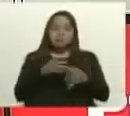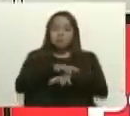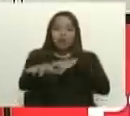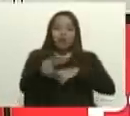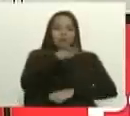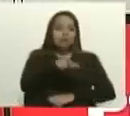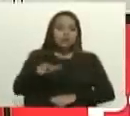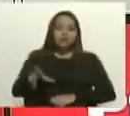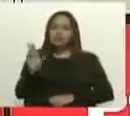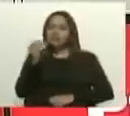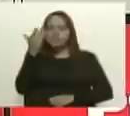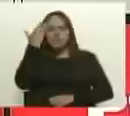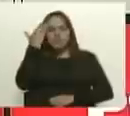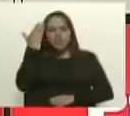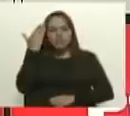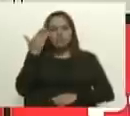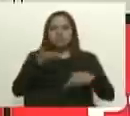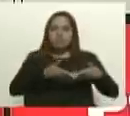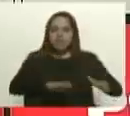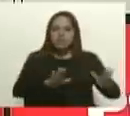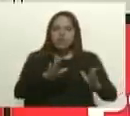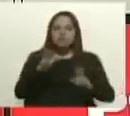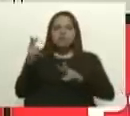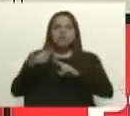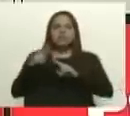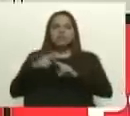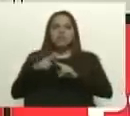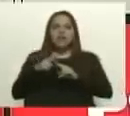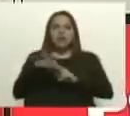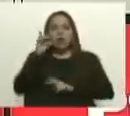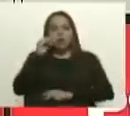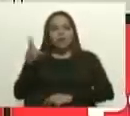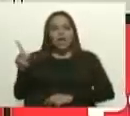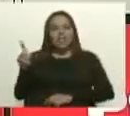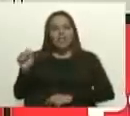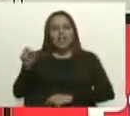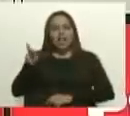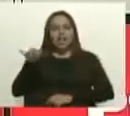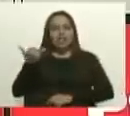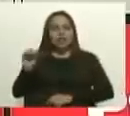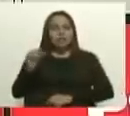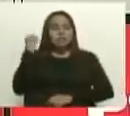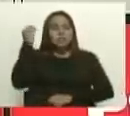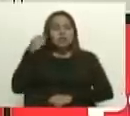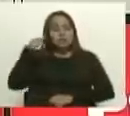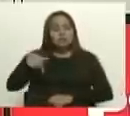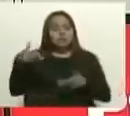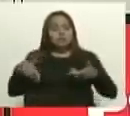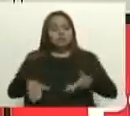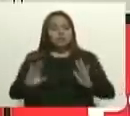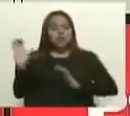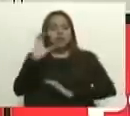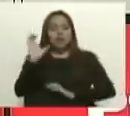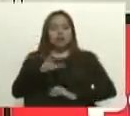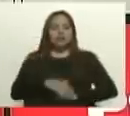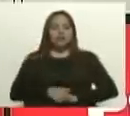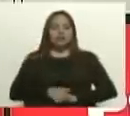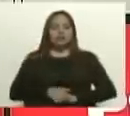que Darío era tachirense, creían que era de aquí de Caracas, pues era.